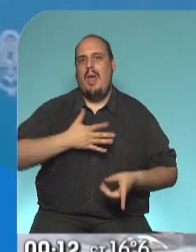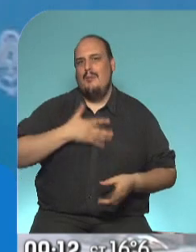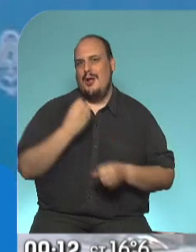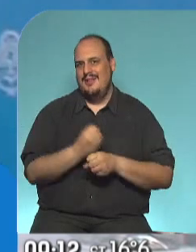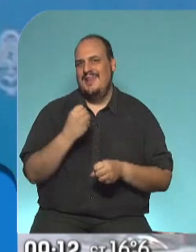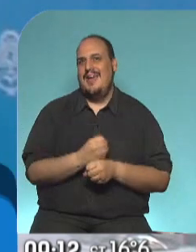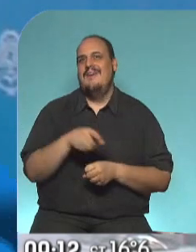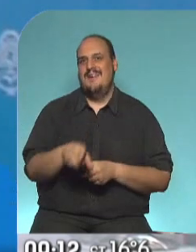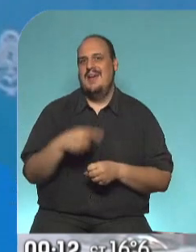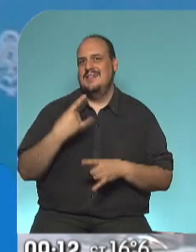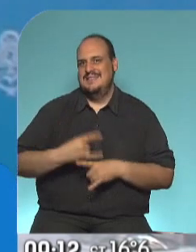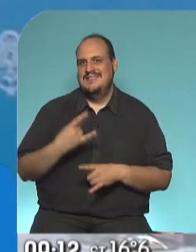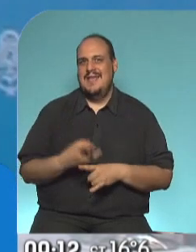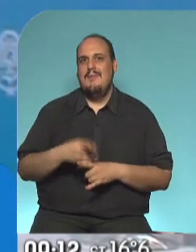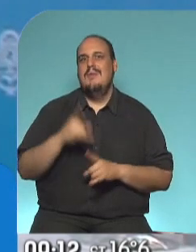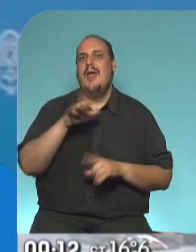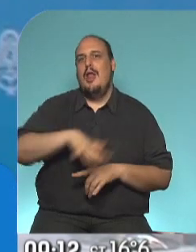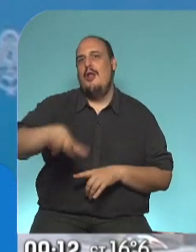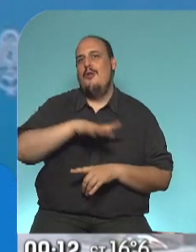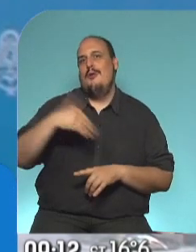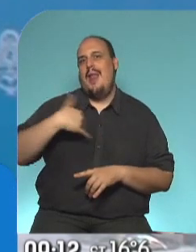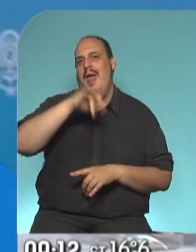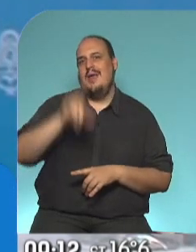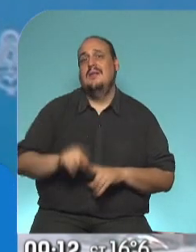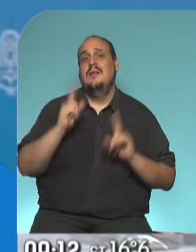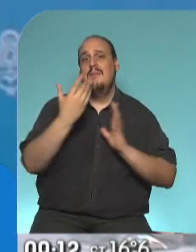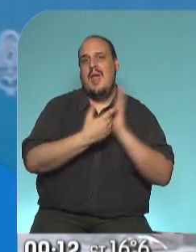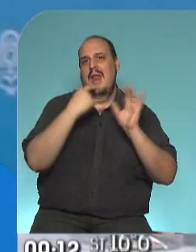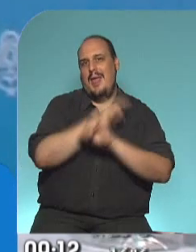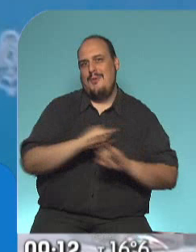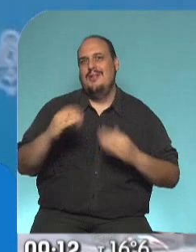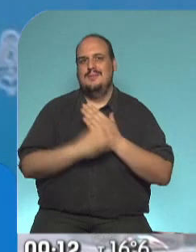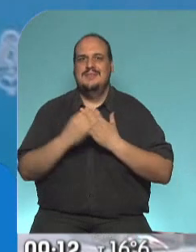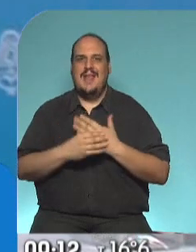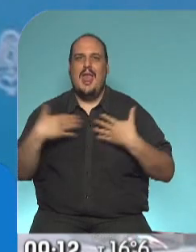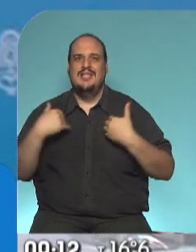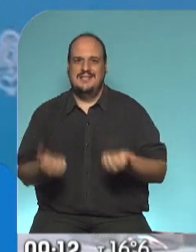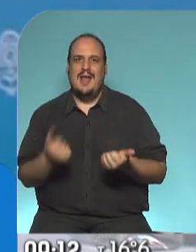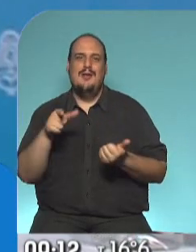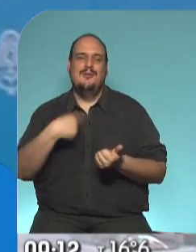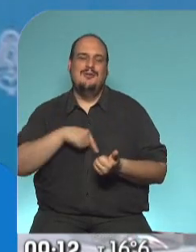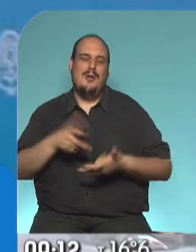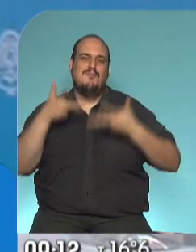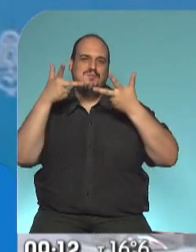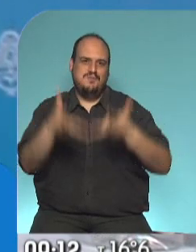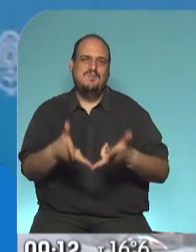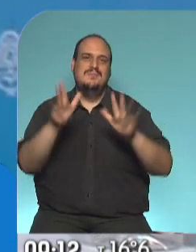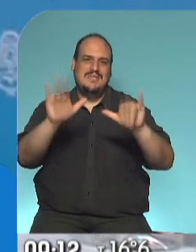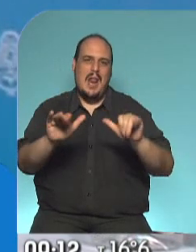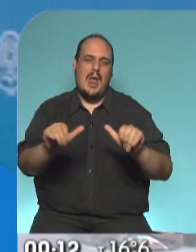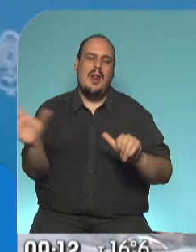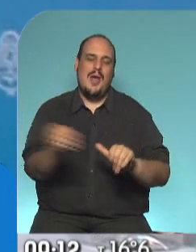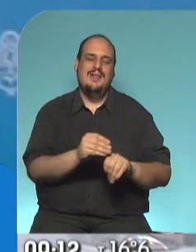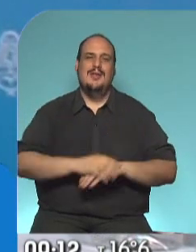trabajan siempre en cada rincón del país desde el reporte desde el ministerio de salud queríamos realmente saludarlos y